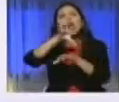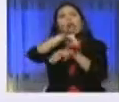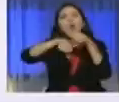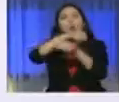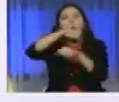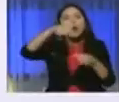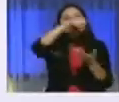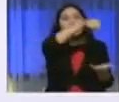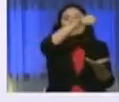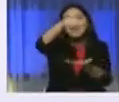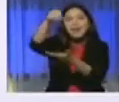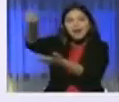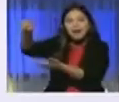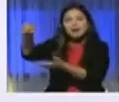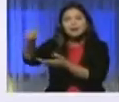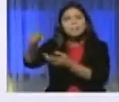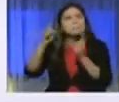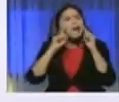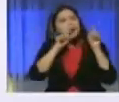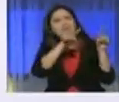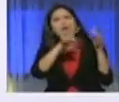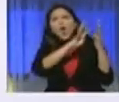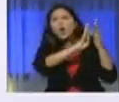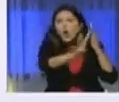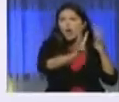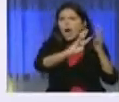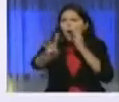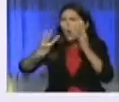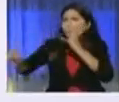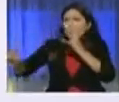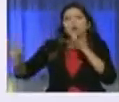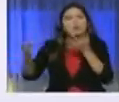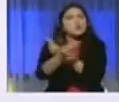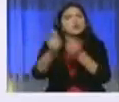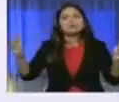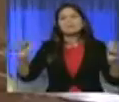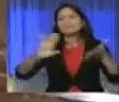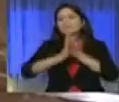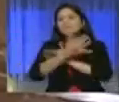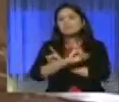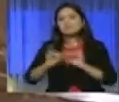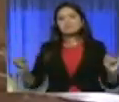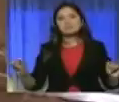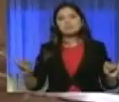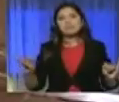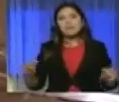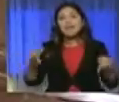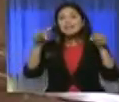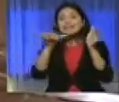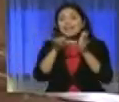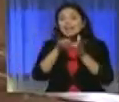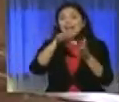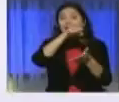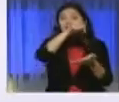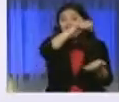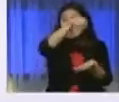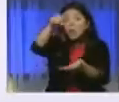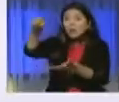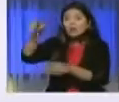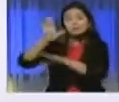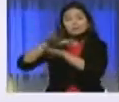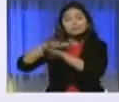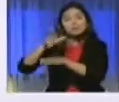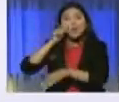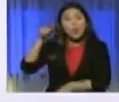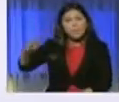para que no haya ni una cola alrededor de la zona de influencia de las CLAP? Punto y círculo, compañero Reverol.